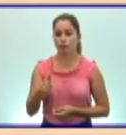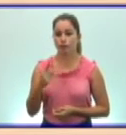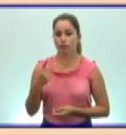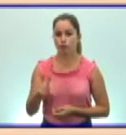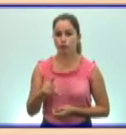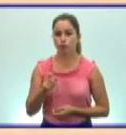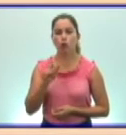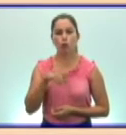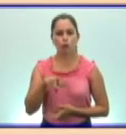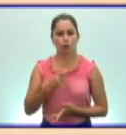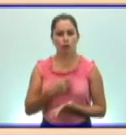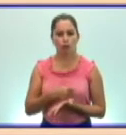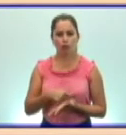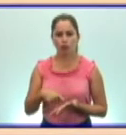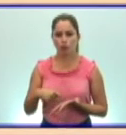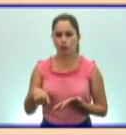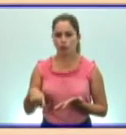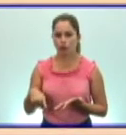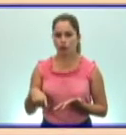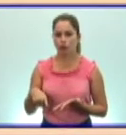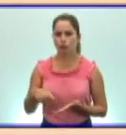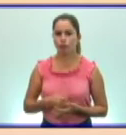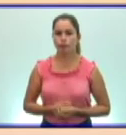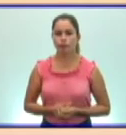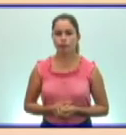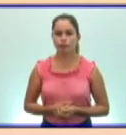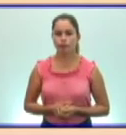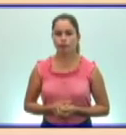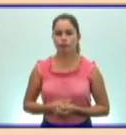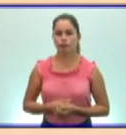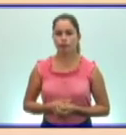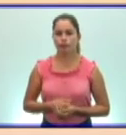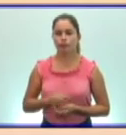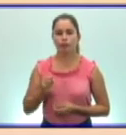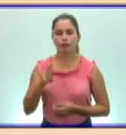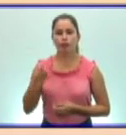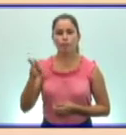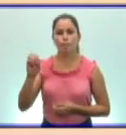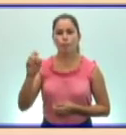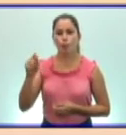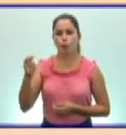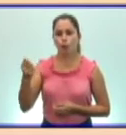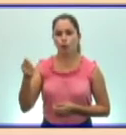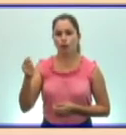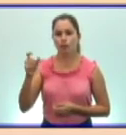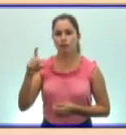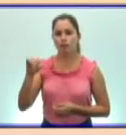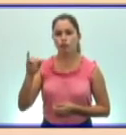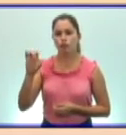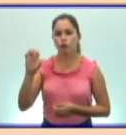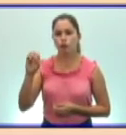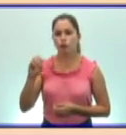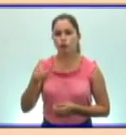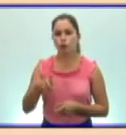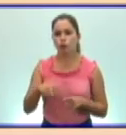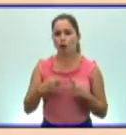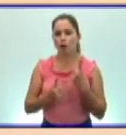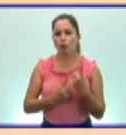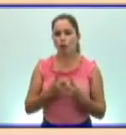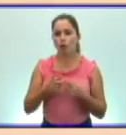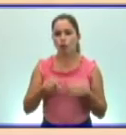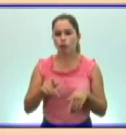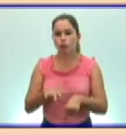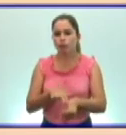lo van a ir anotando. El permanganato de potasio es utilizado en algunas ocasiones en